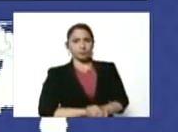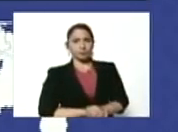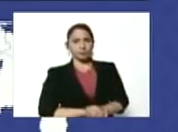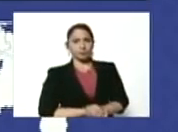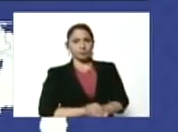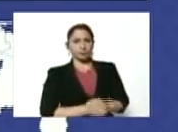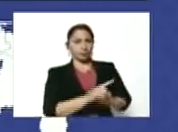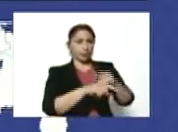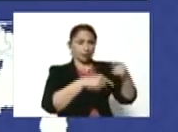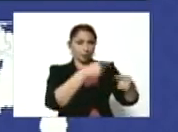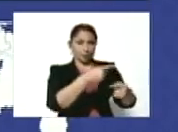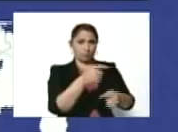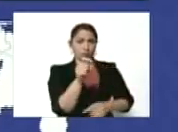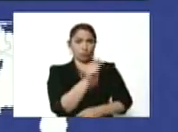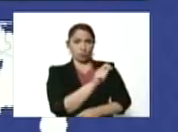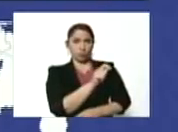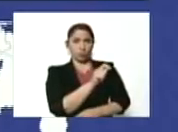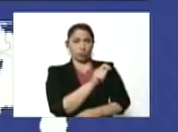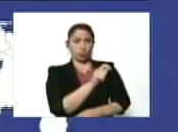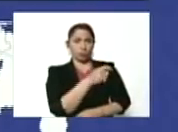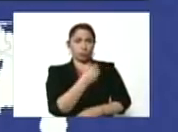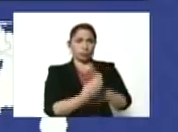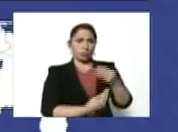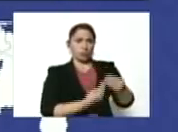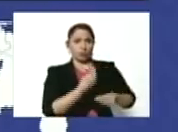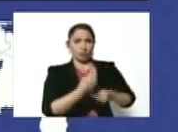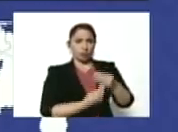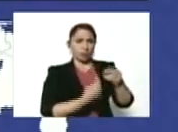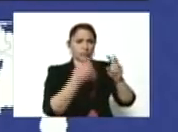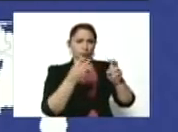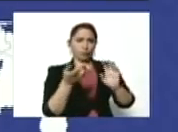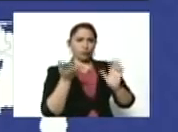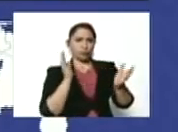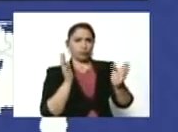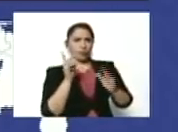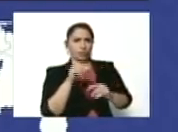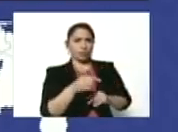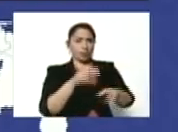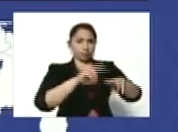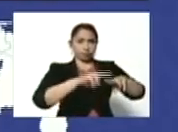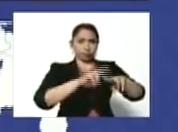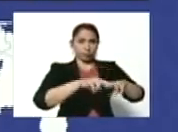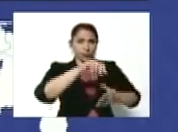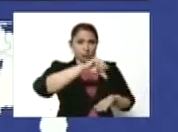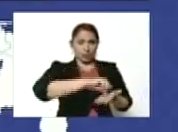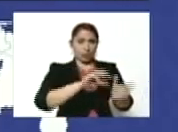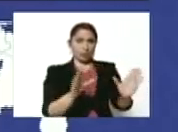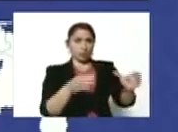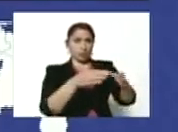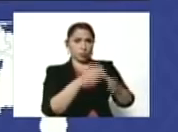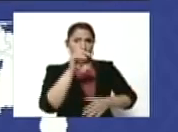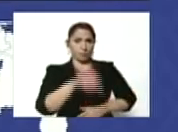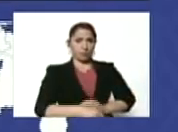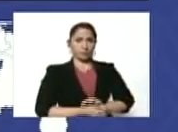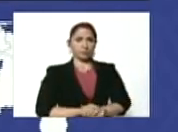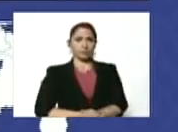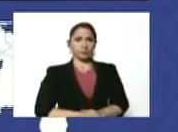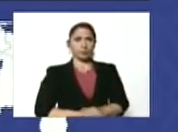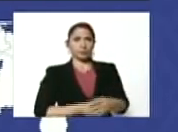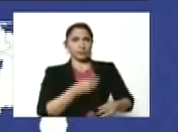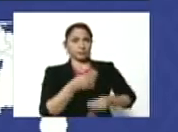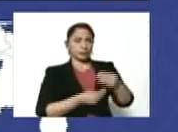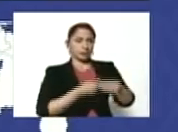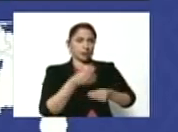El próximo mes será la sesión de la Comisión Intergubernamental en La Habana, que seguramente sellarán los propósitos que nos